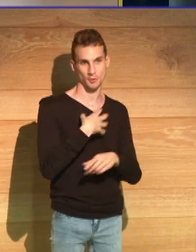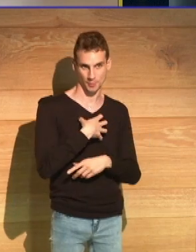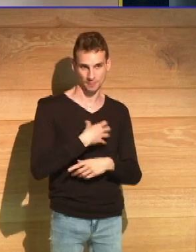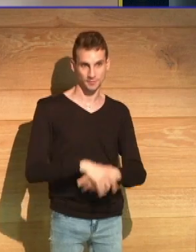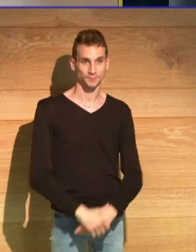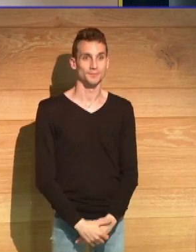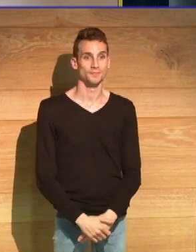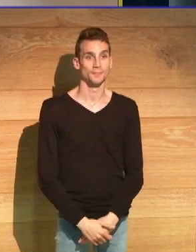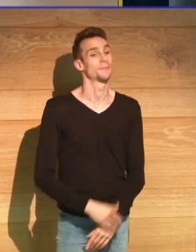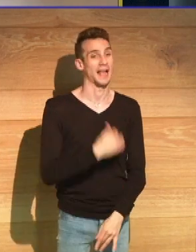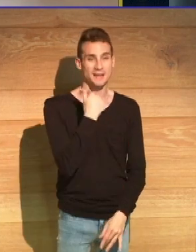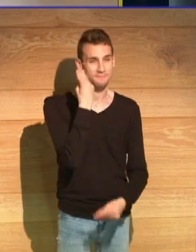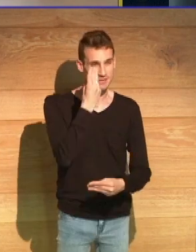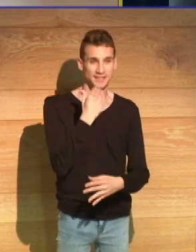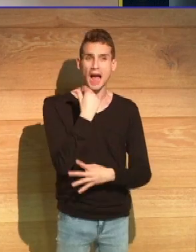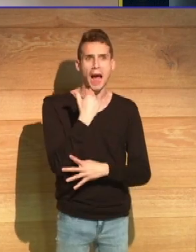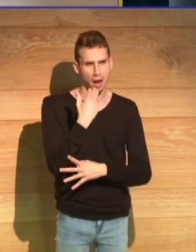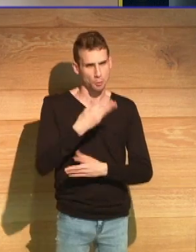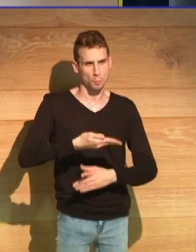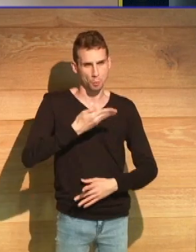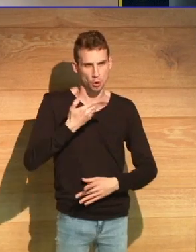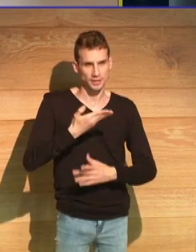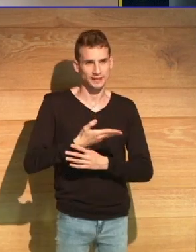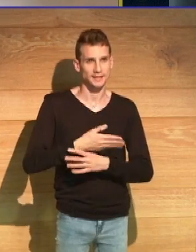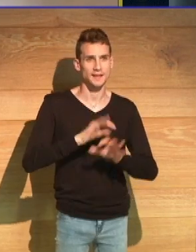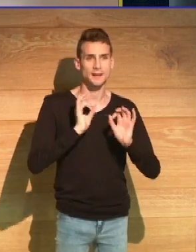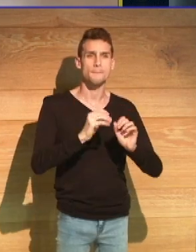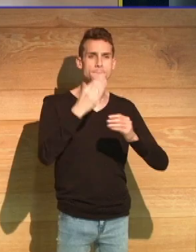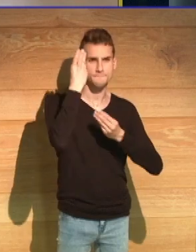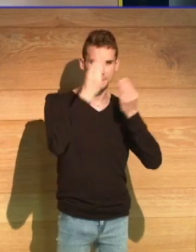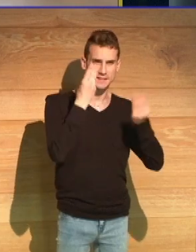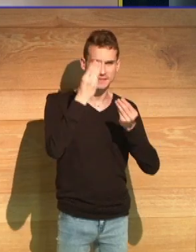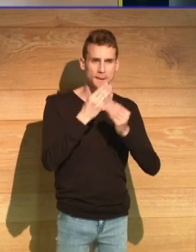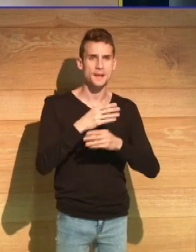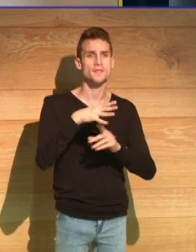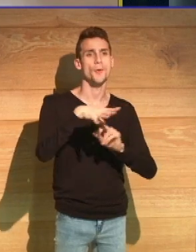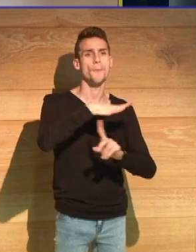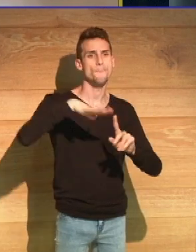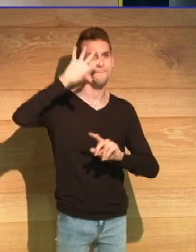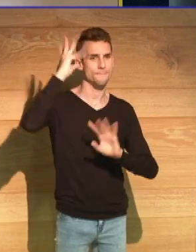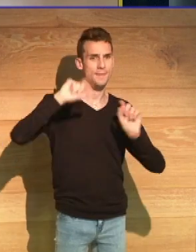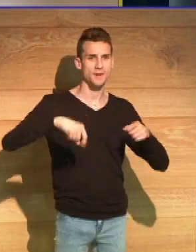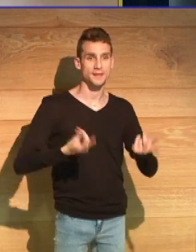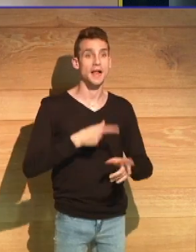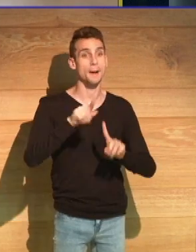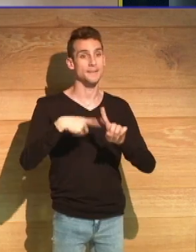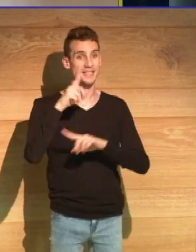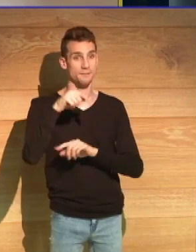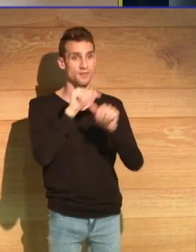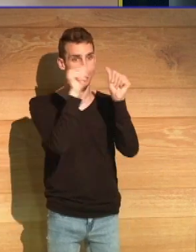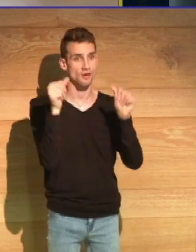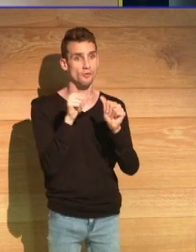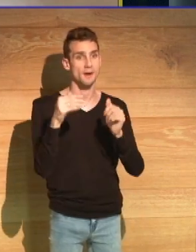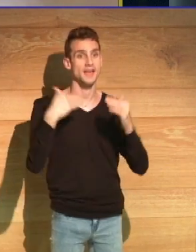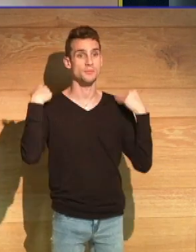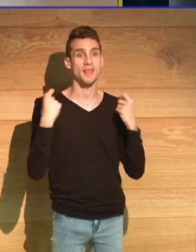creo que son pilares del pensamiento medioambiental hoy en día y de la manera de responsabilizar